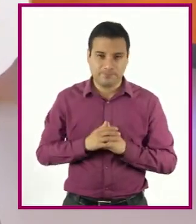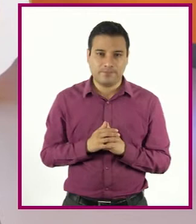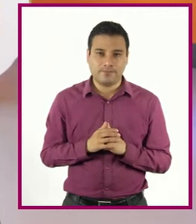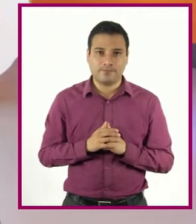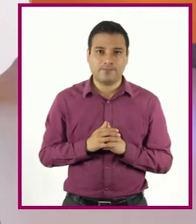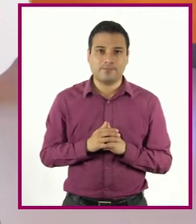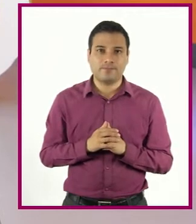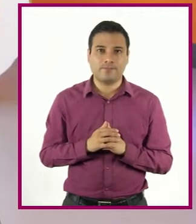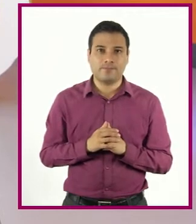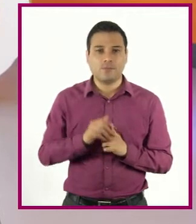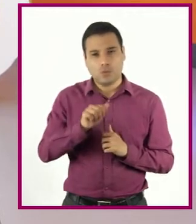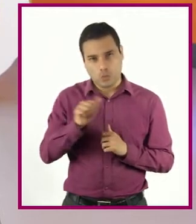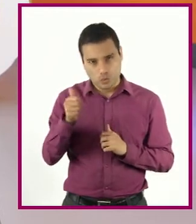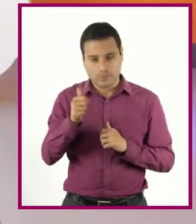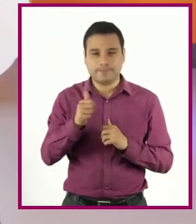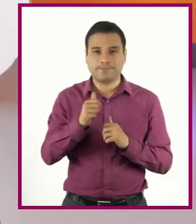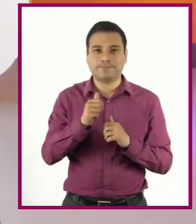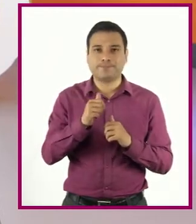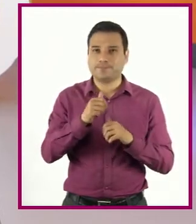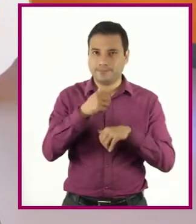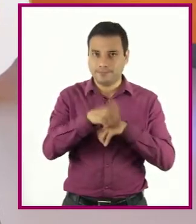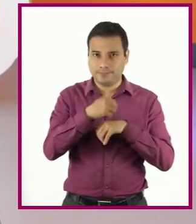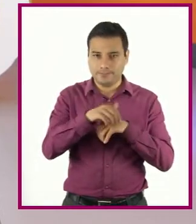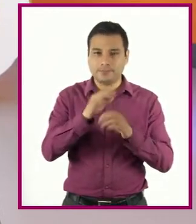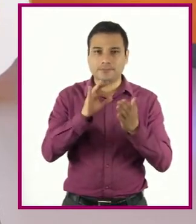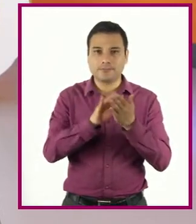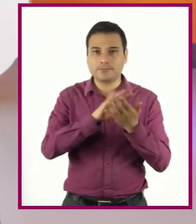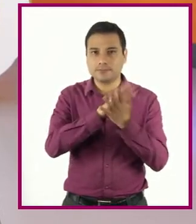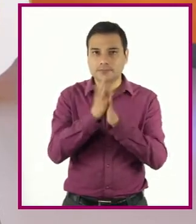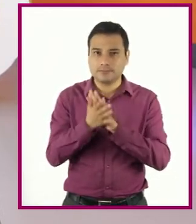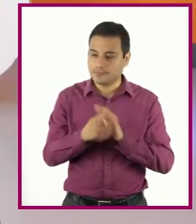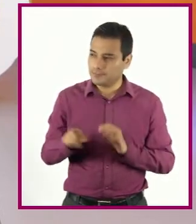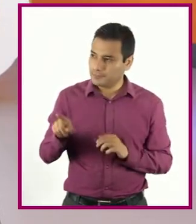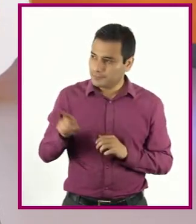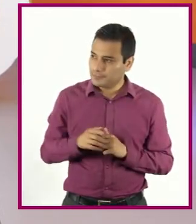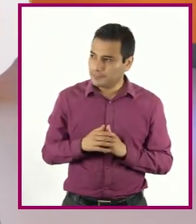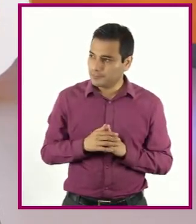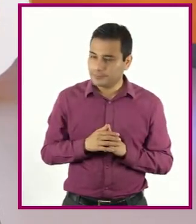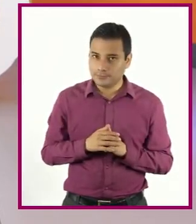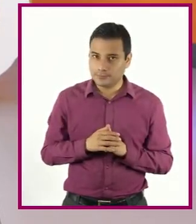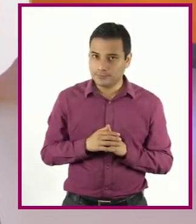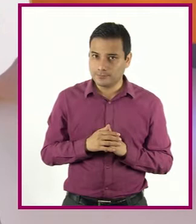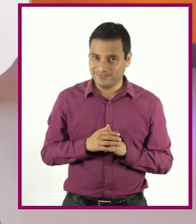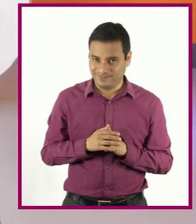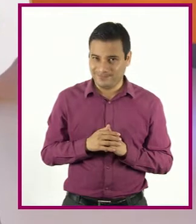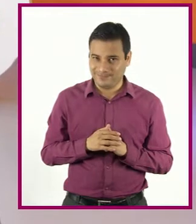0.6875, mientras que la fracción 8 12avos es equivalente a